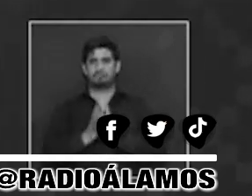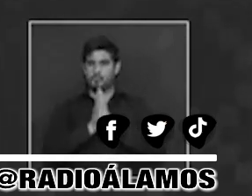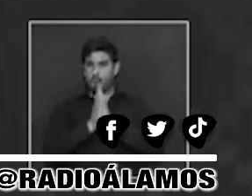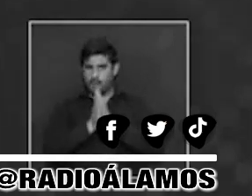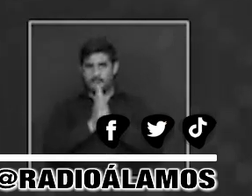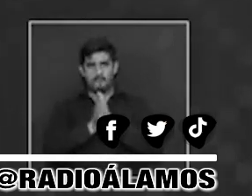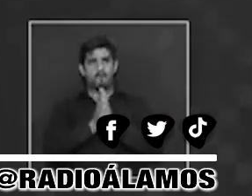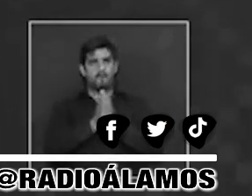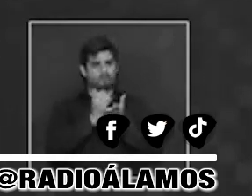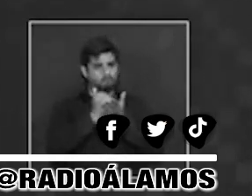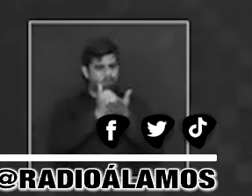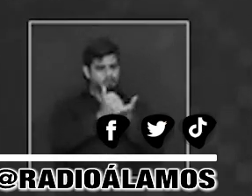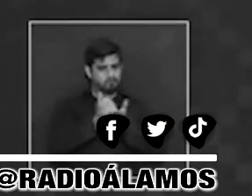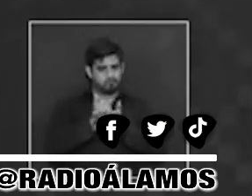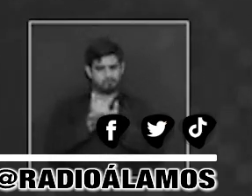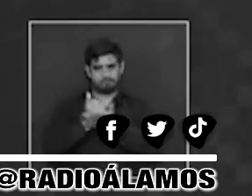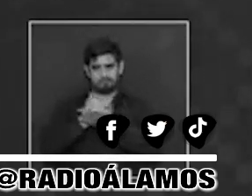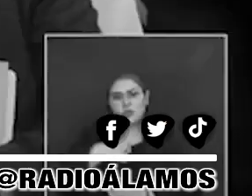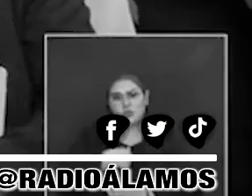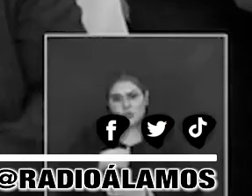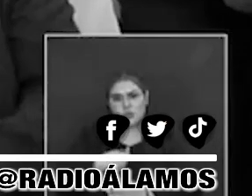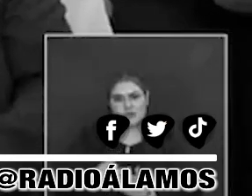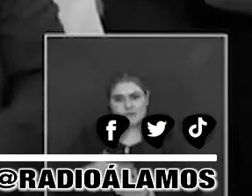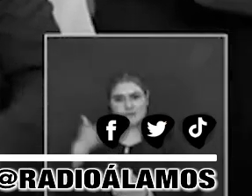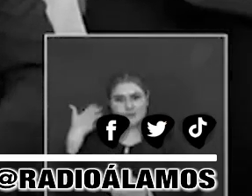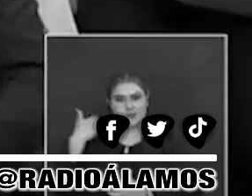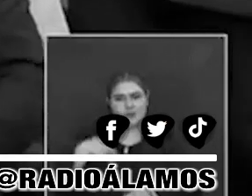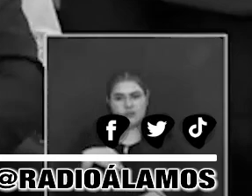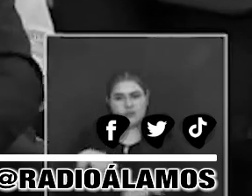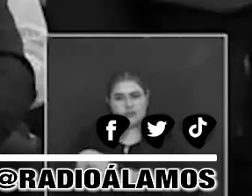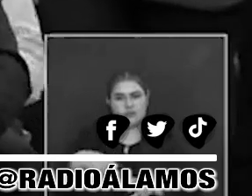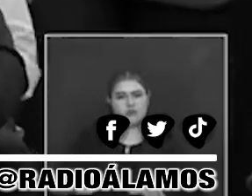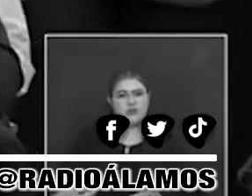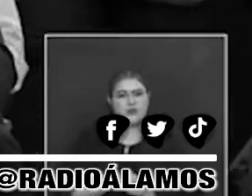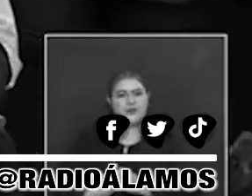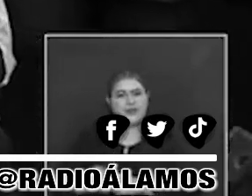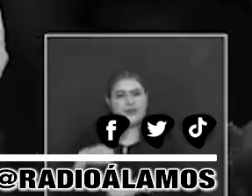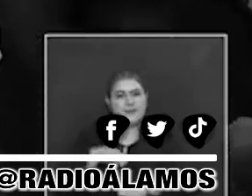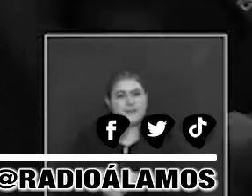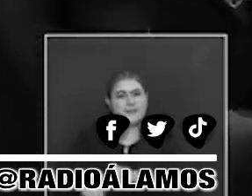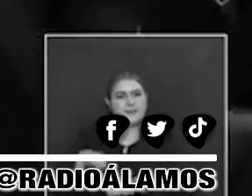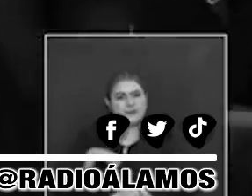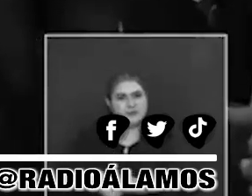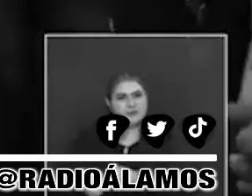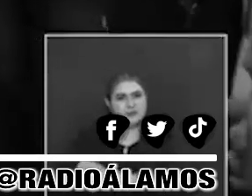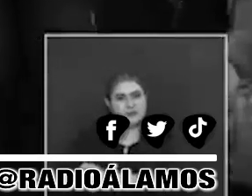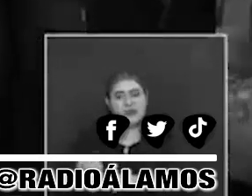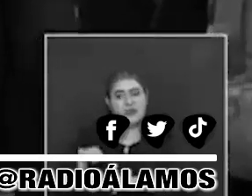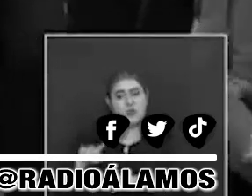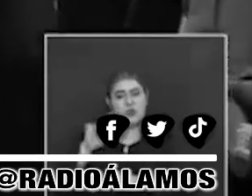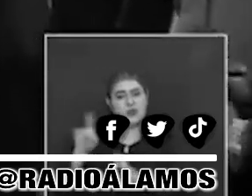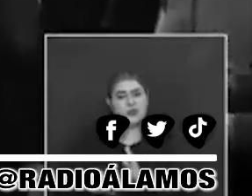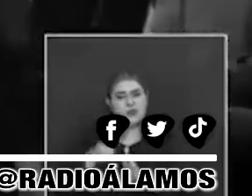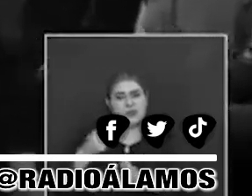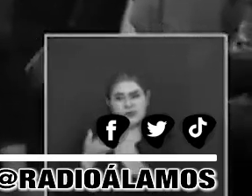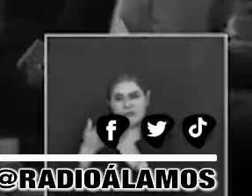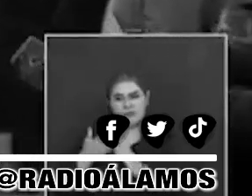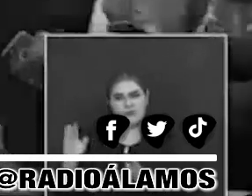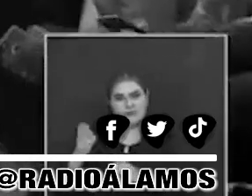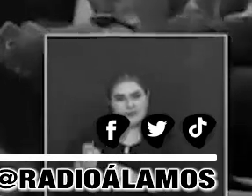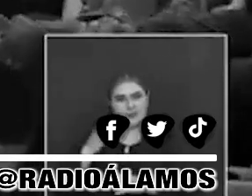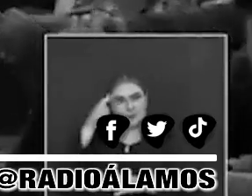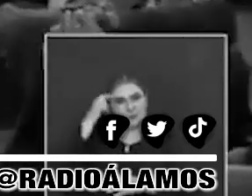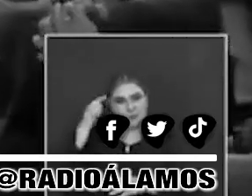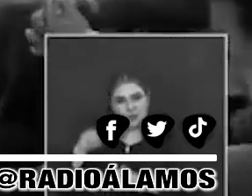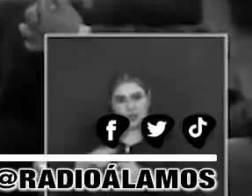el que semanas atrás tomó el toro por los cuernos y tácitamente admitió que el CECITES despedía el inconfundible olor a